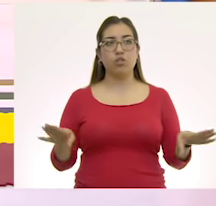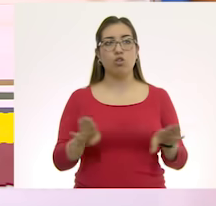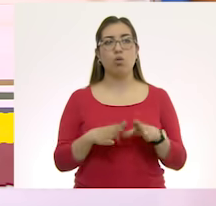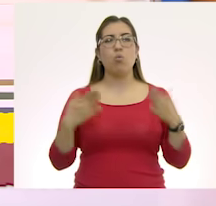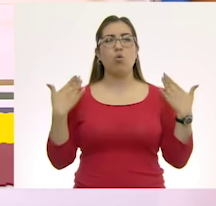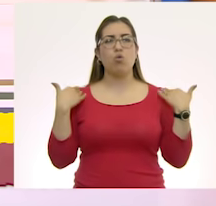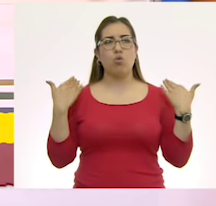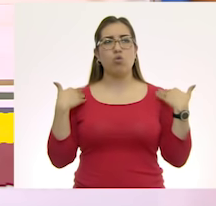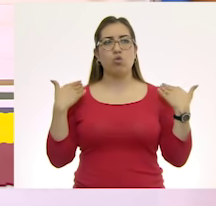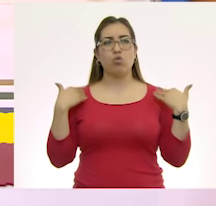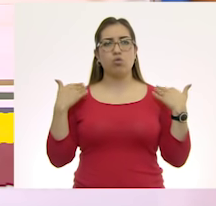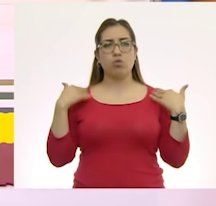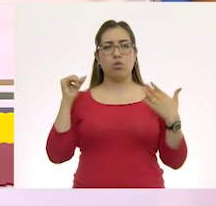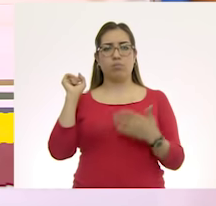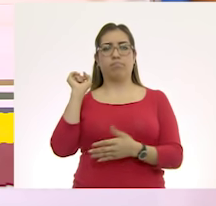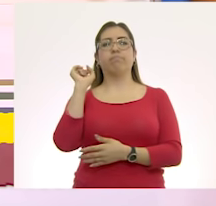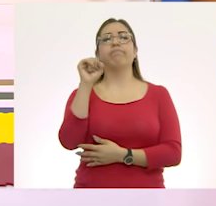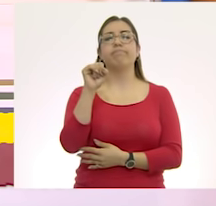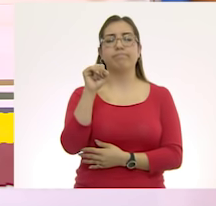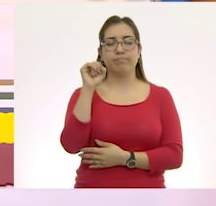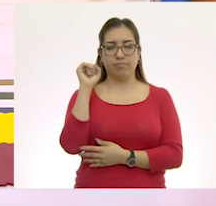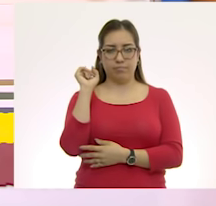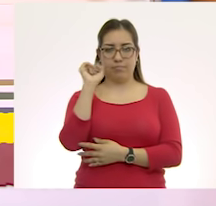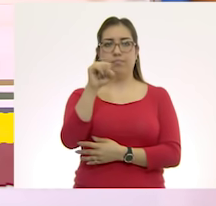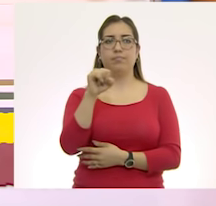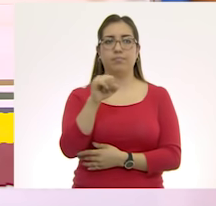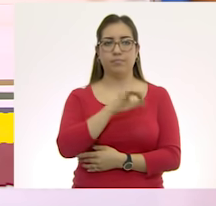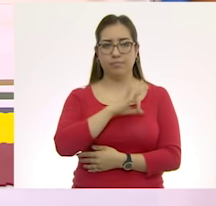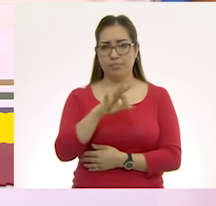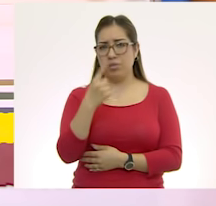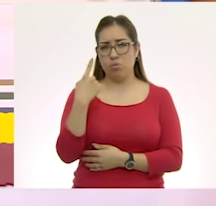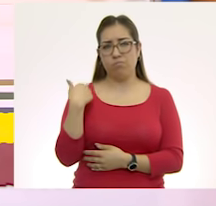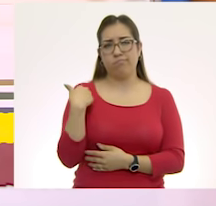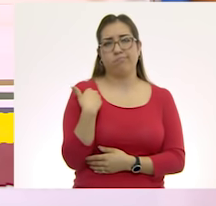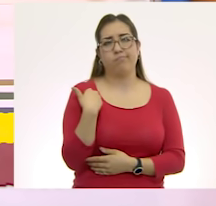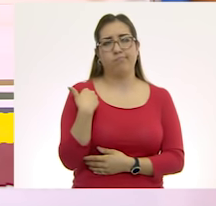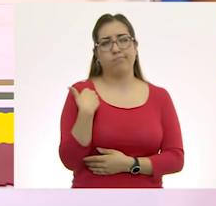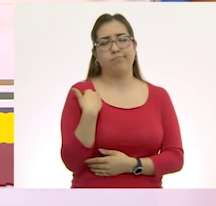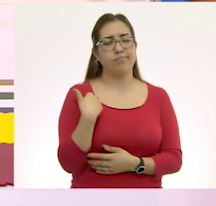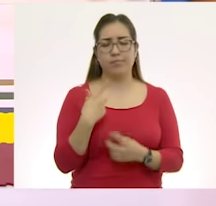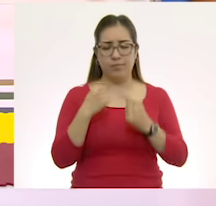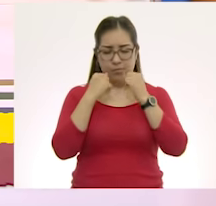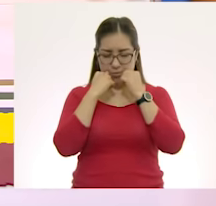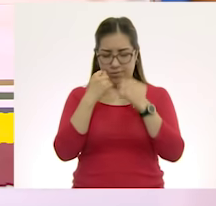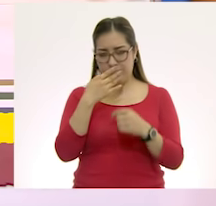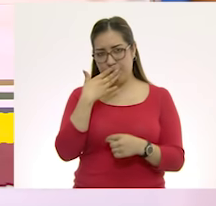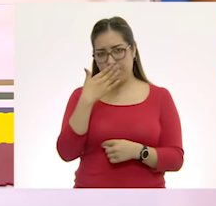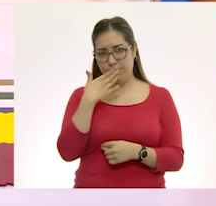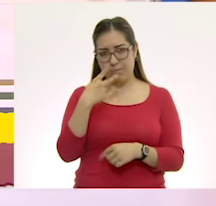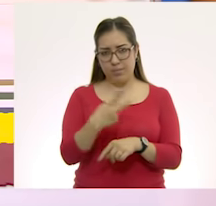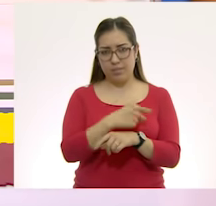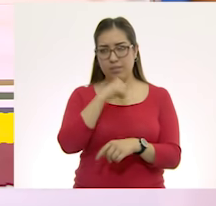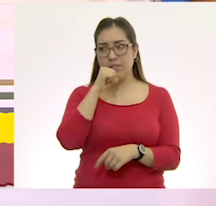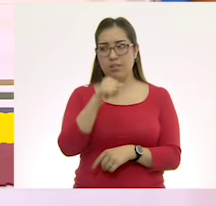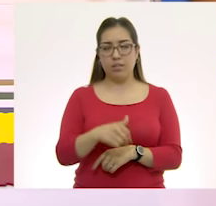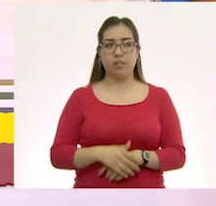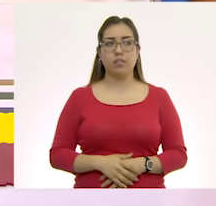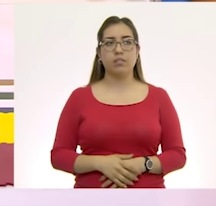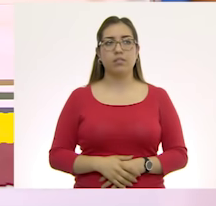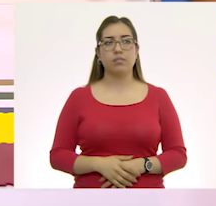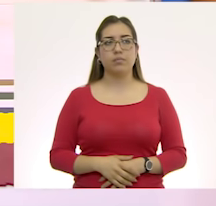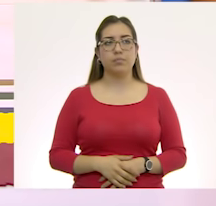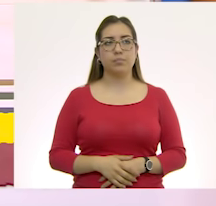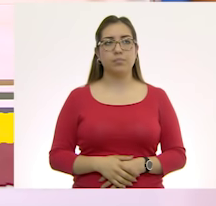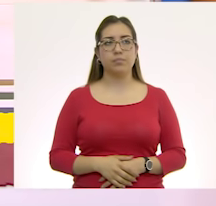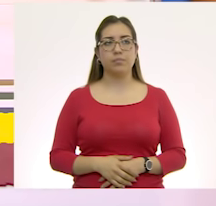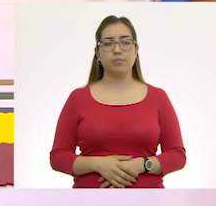los dos, pero si te sale con uno, no importa. Sí, 1, 2. Como que si te empujaran también, claro, así.